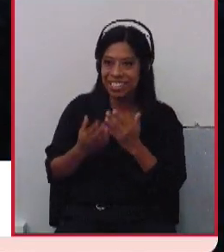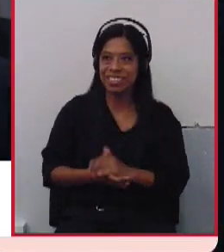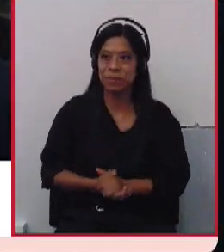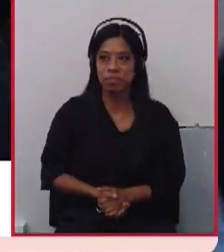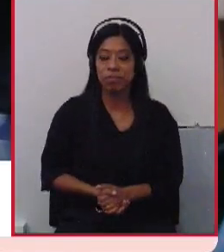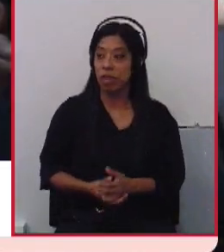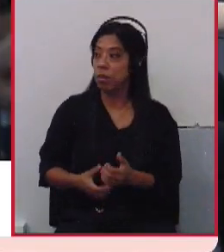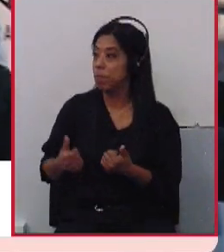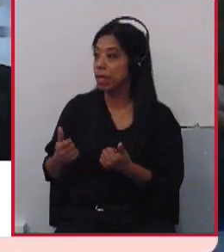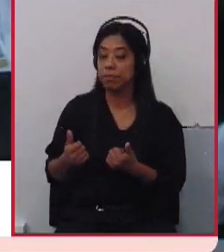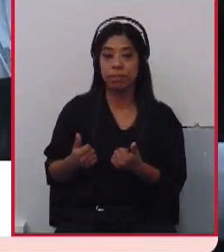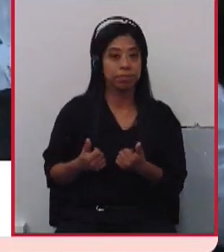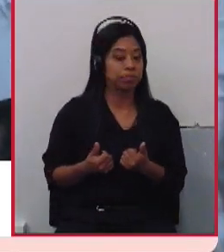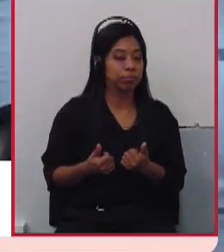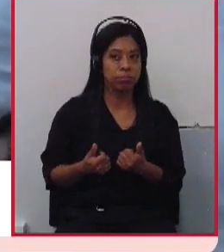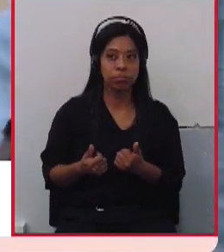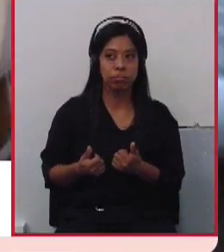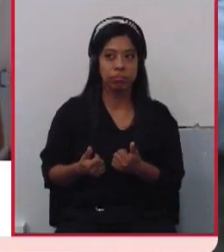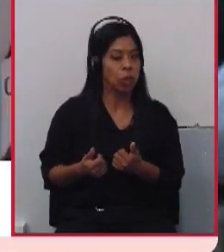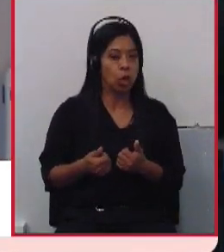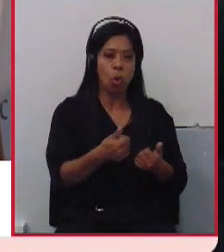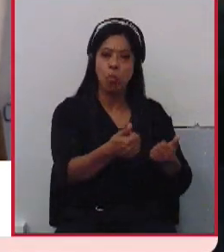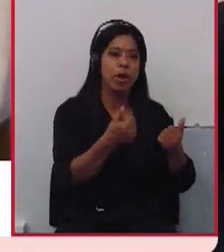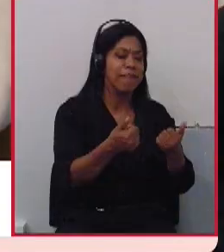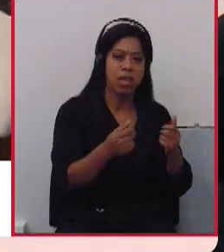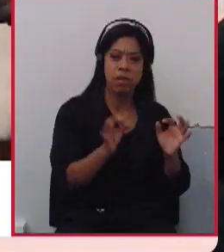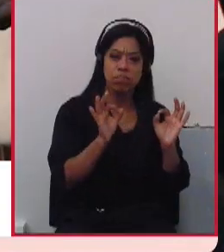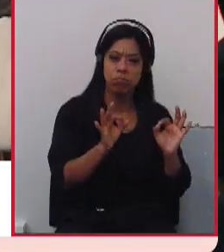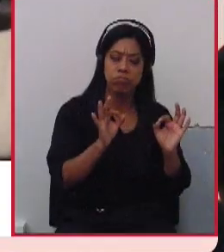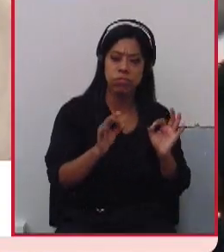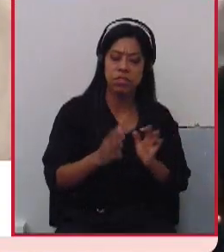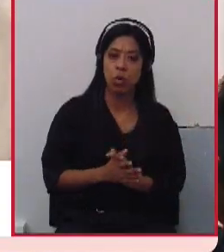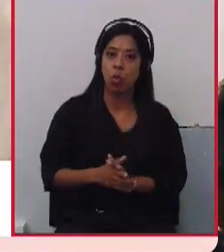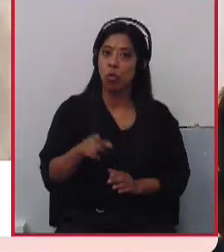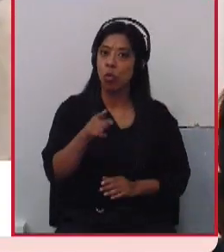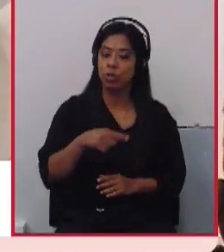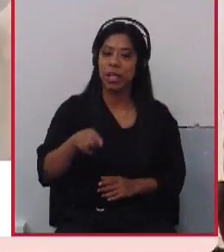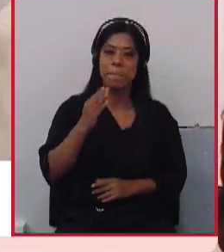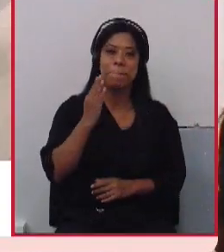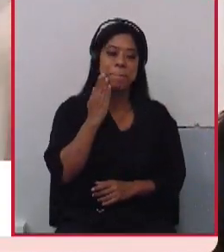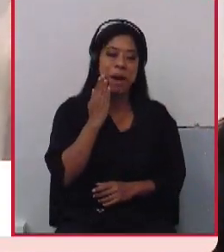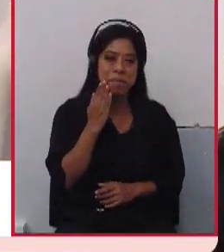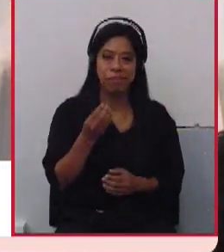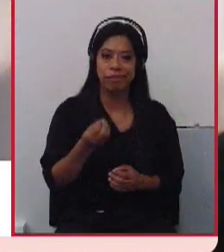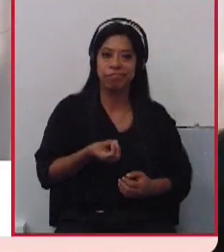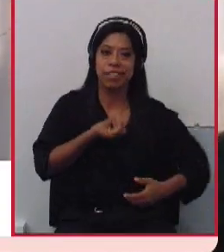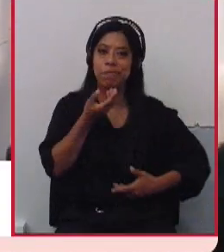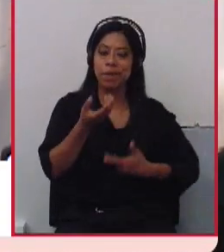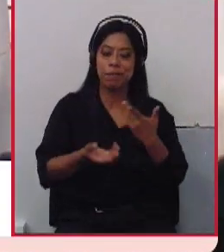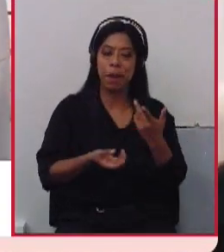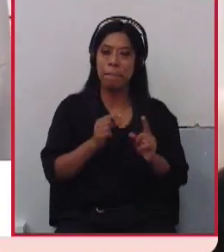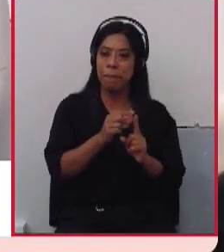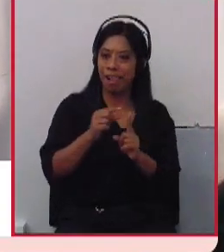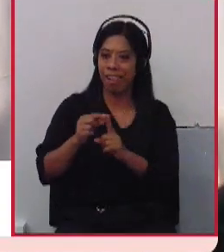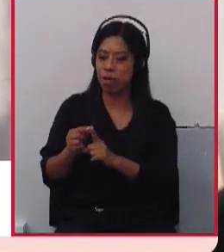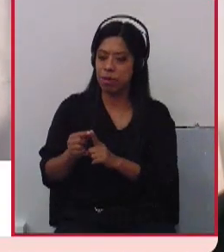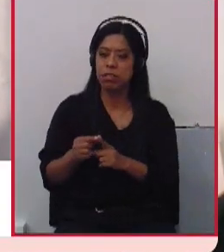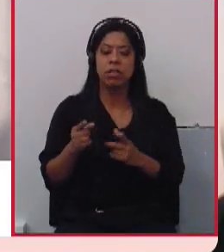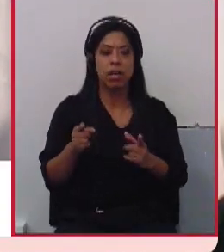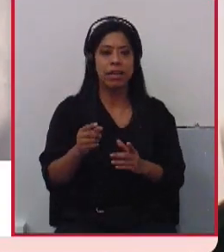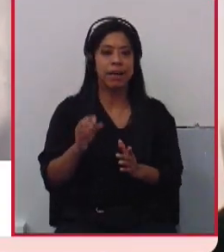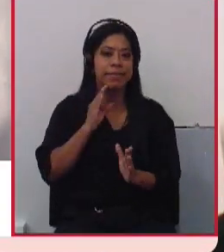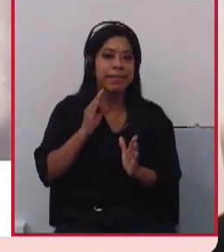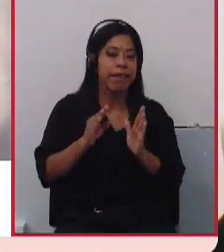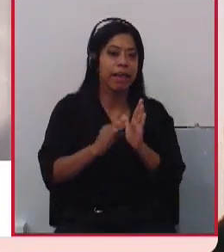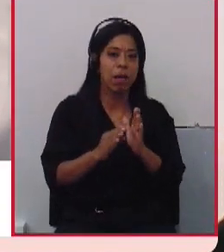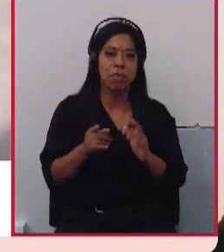Muy bien. No, muy bien, excelente la intervención de tu señora madre, Juan, ¿no? Creo que da un ejemplo